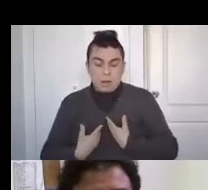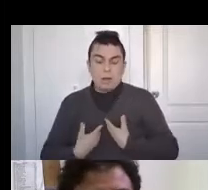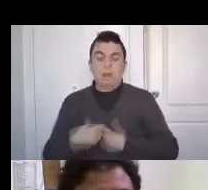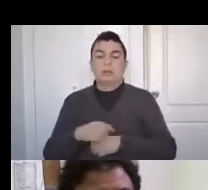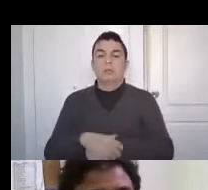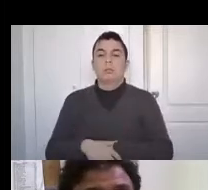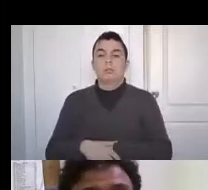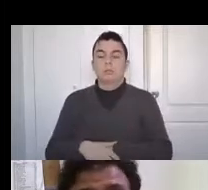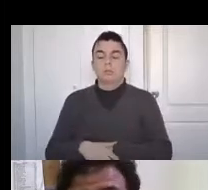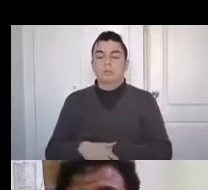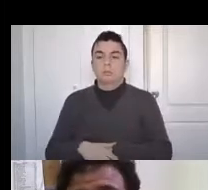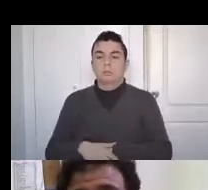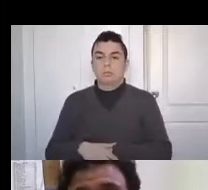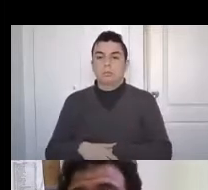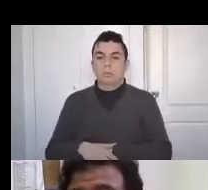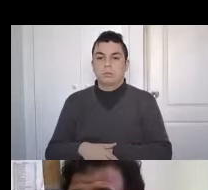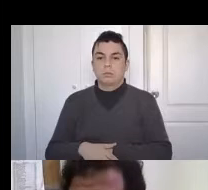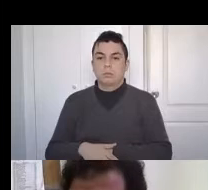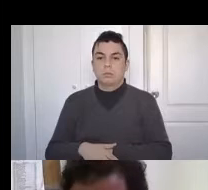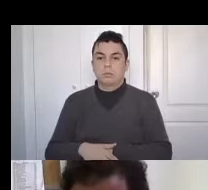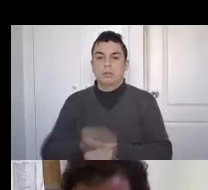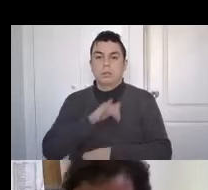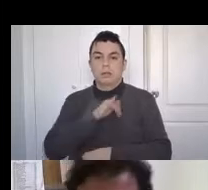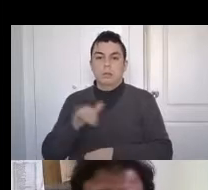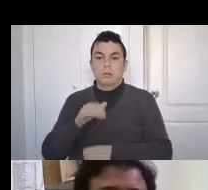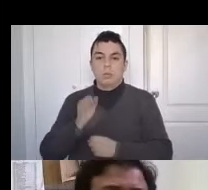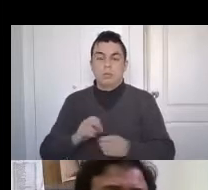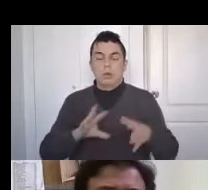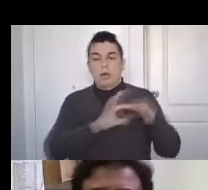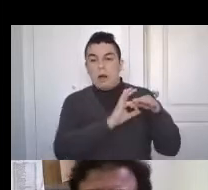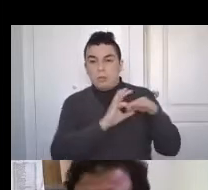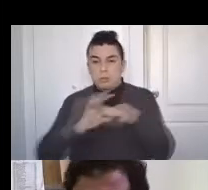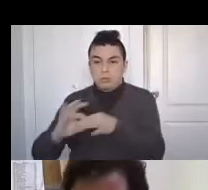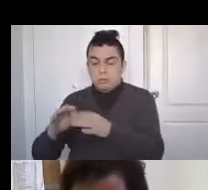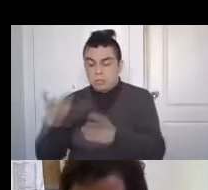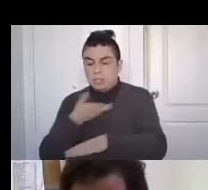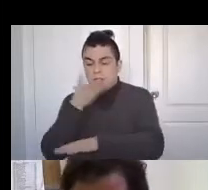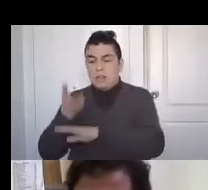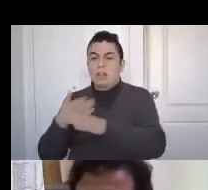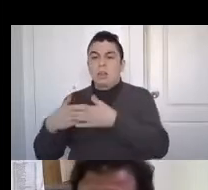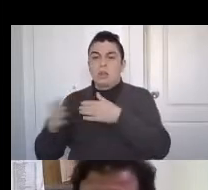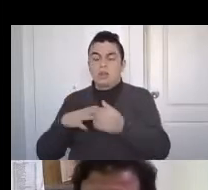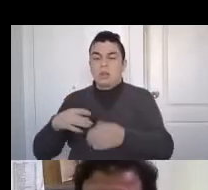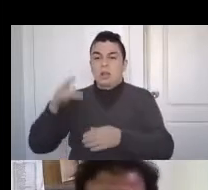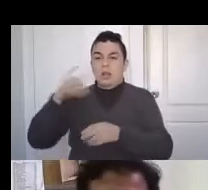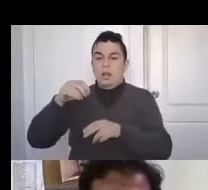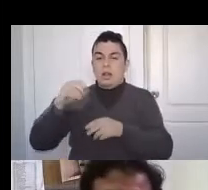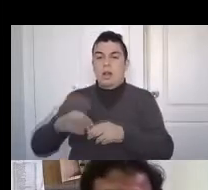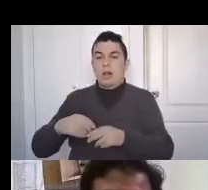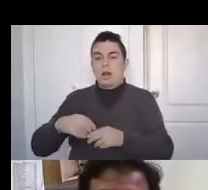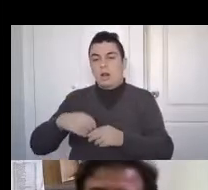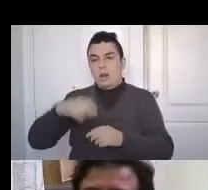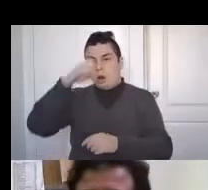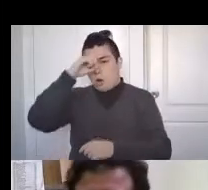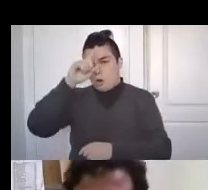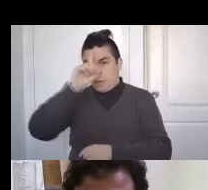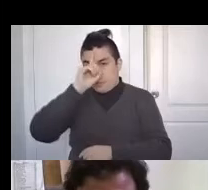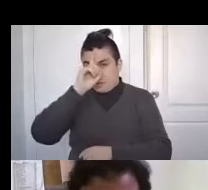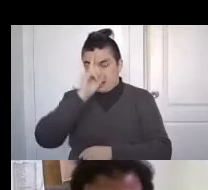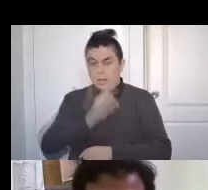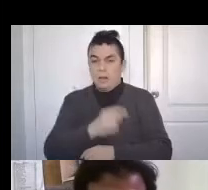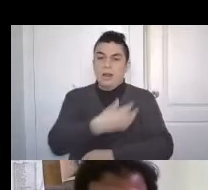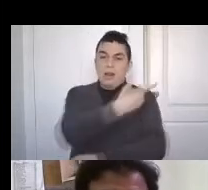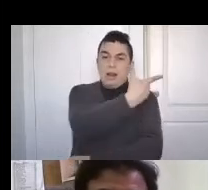una consecuencia a nivel de hospitalización, que se escapan de los anticuerpos generados por la vacuna,